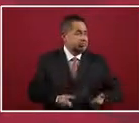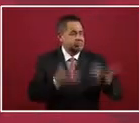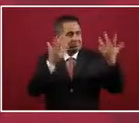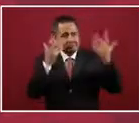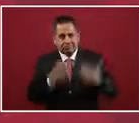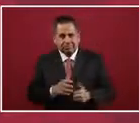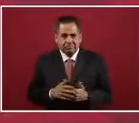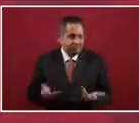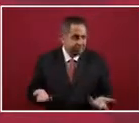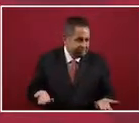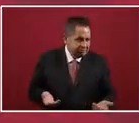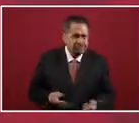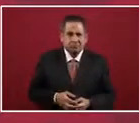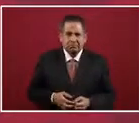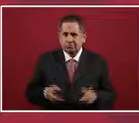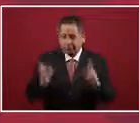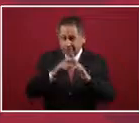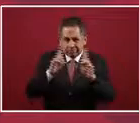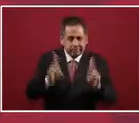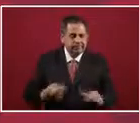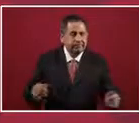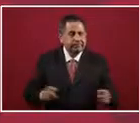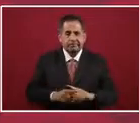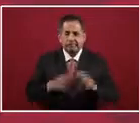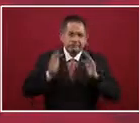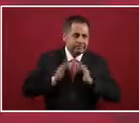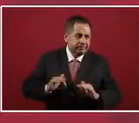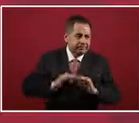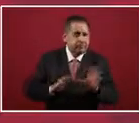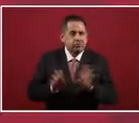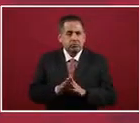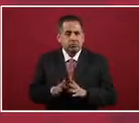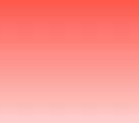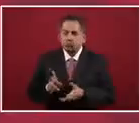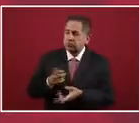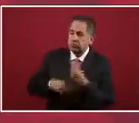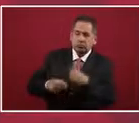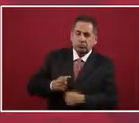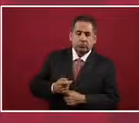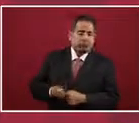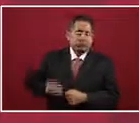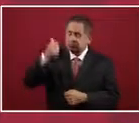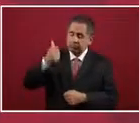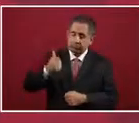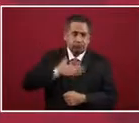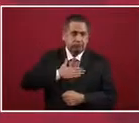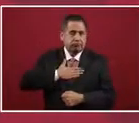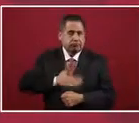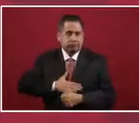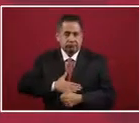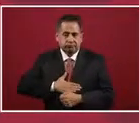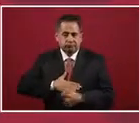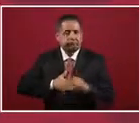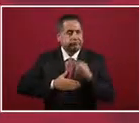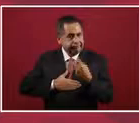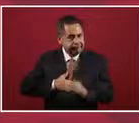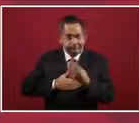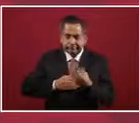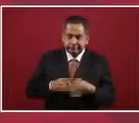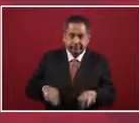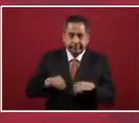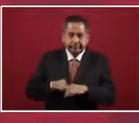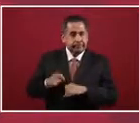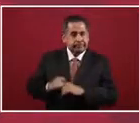La paz, la tranquilidad son frutos de la justicia. Esas son las enseñanzas